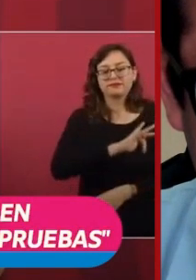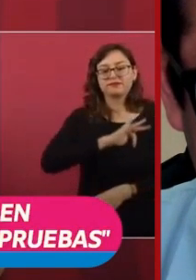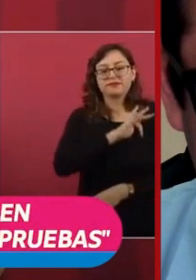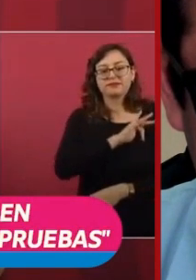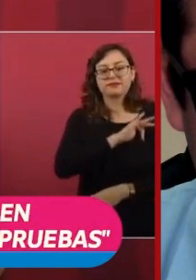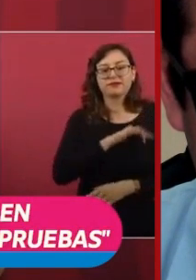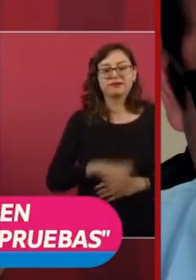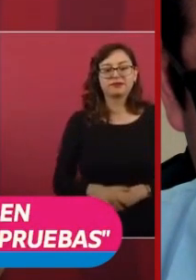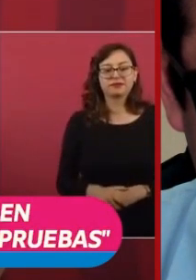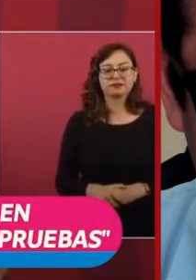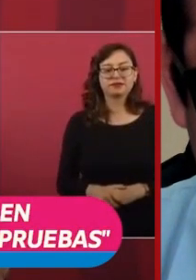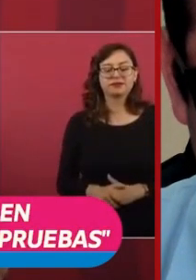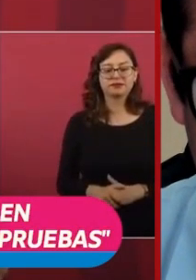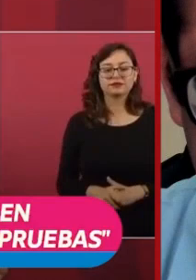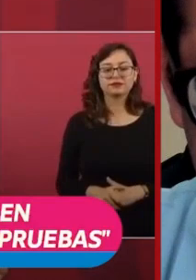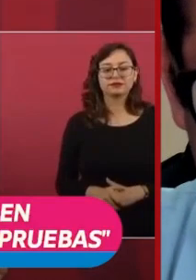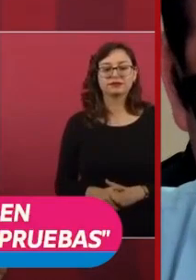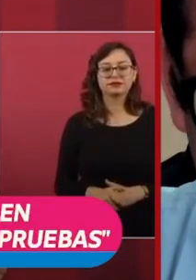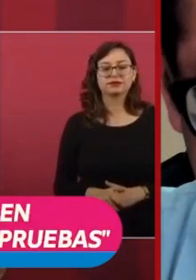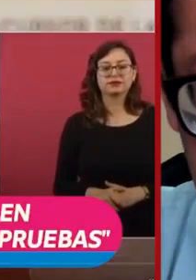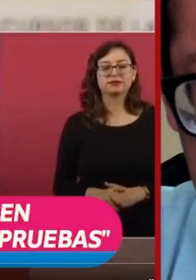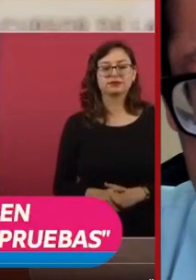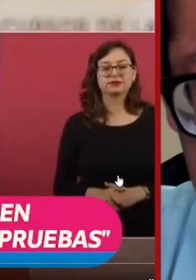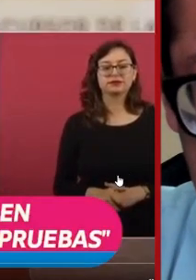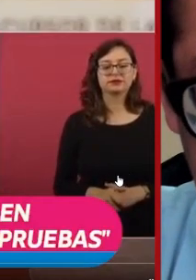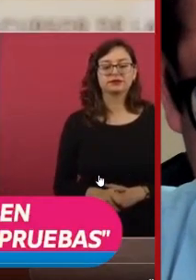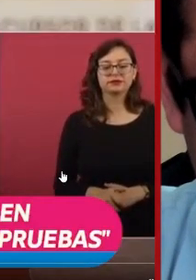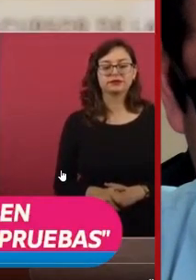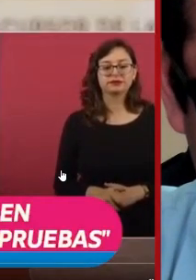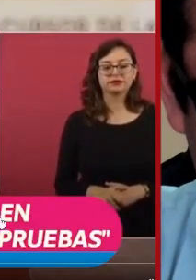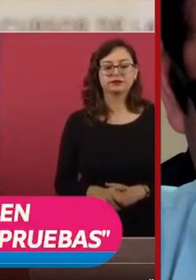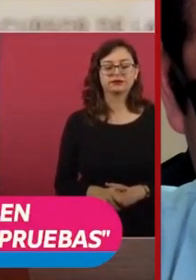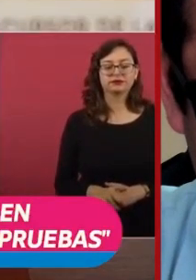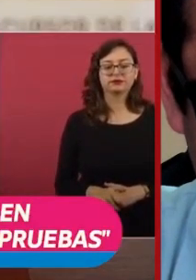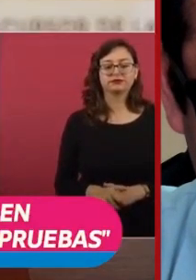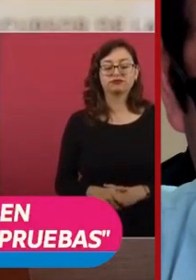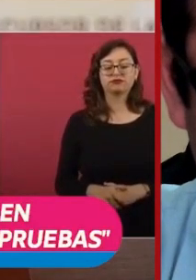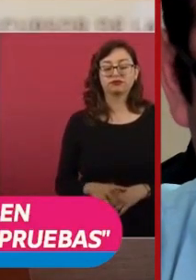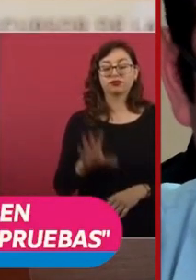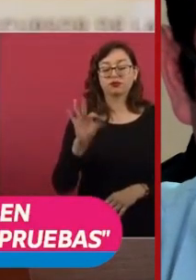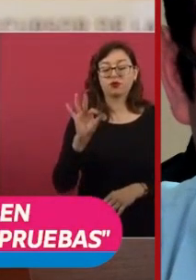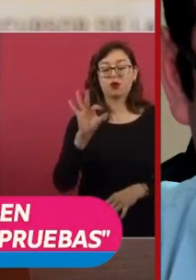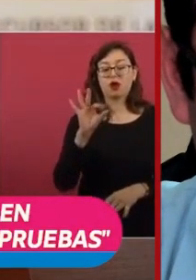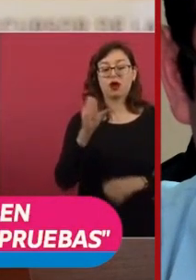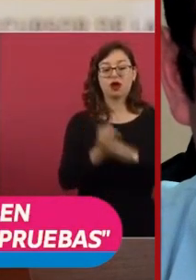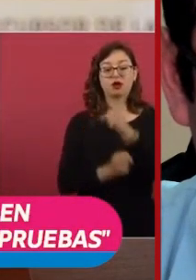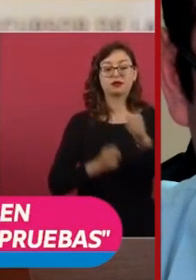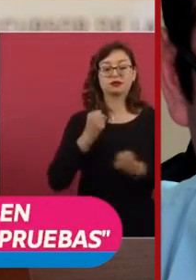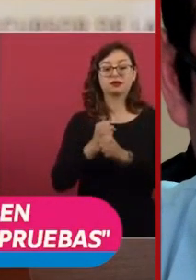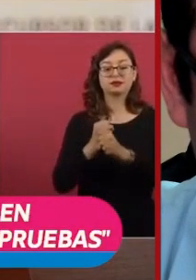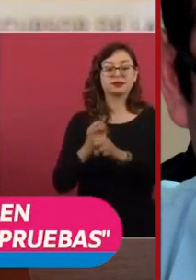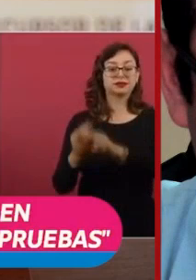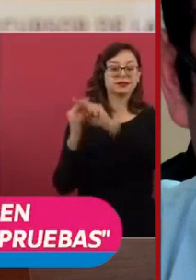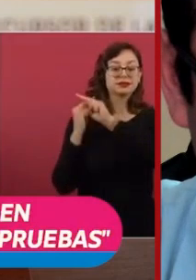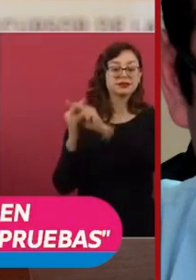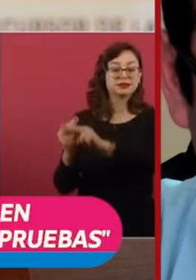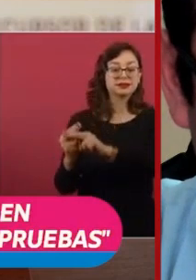Cumplimos 40 años de el triunfo. Perdón.